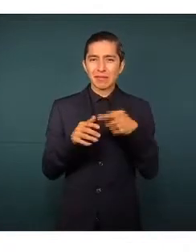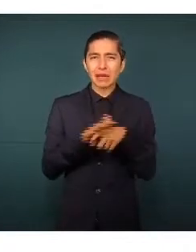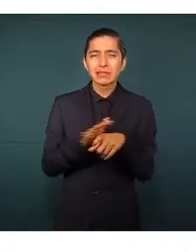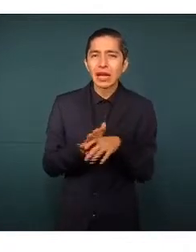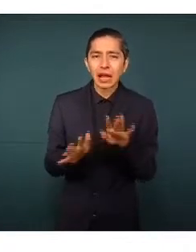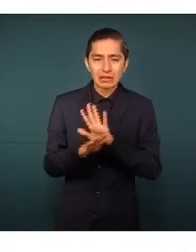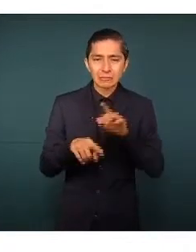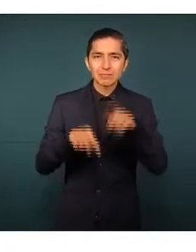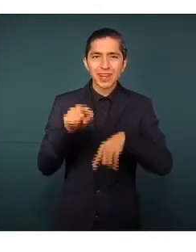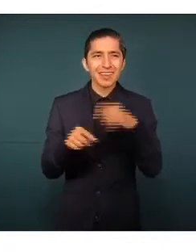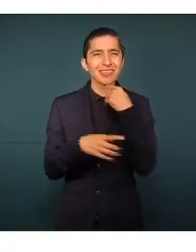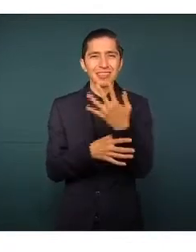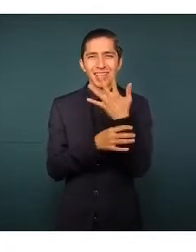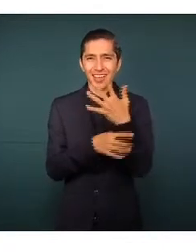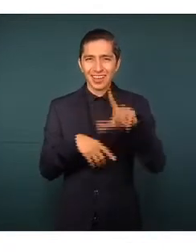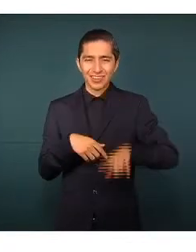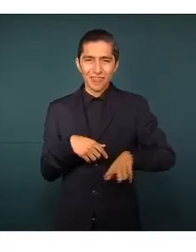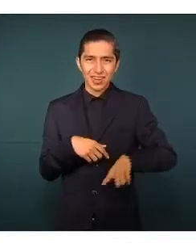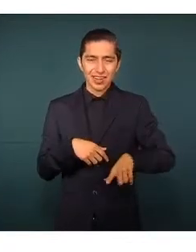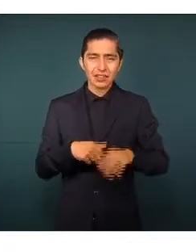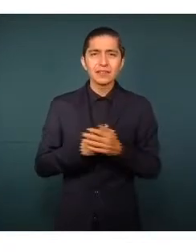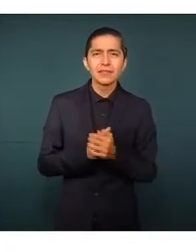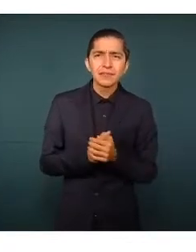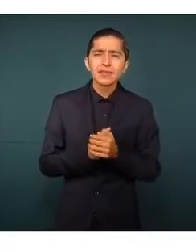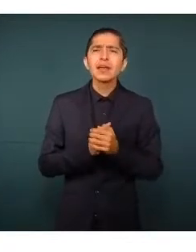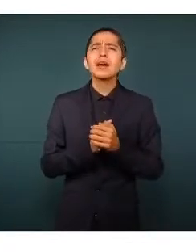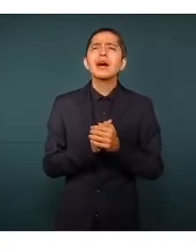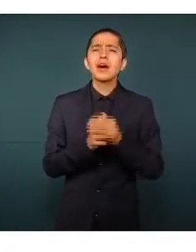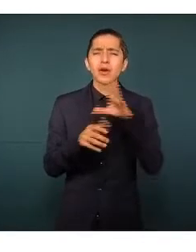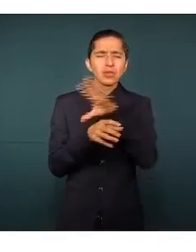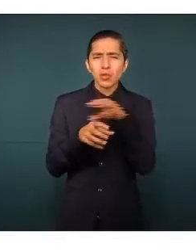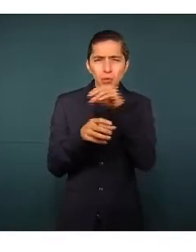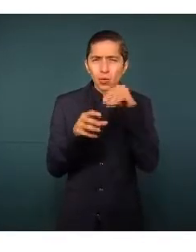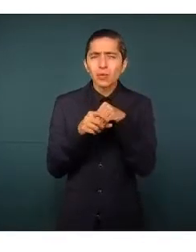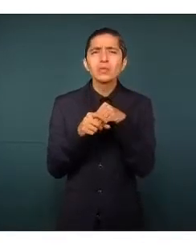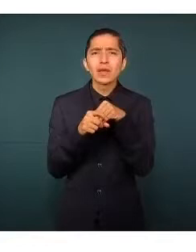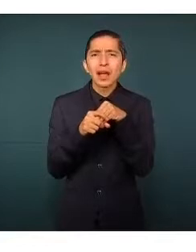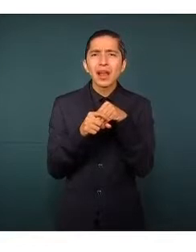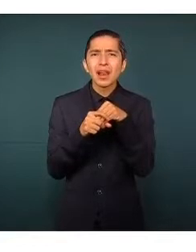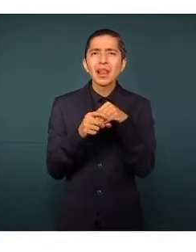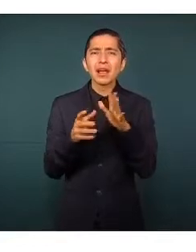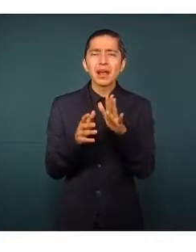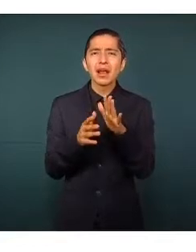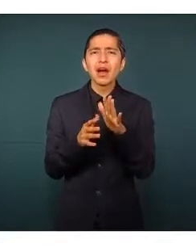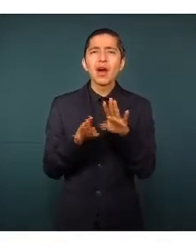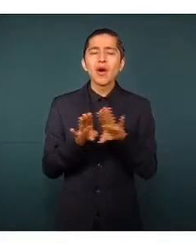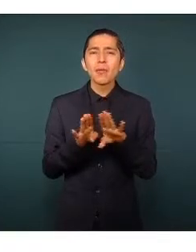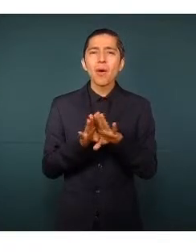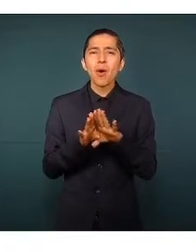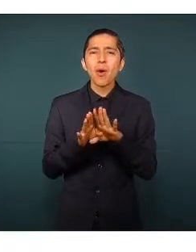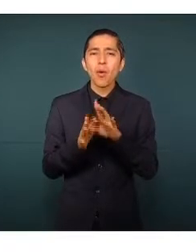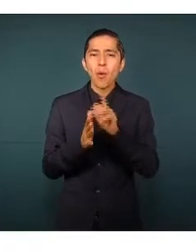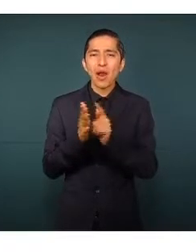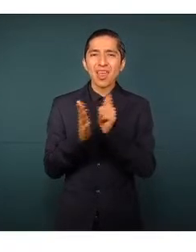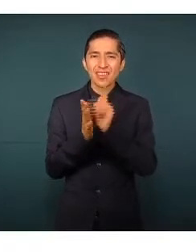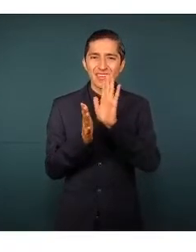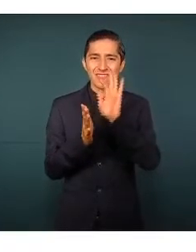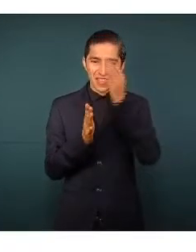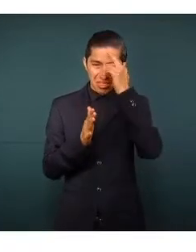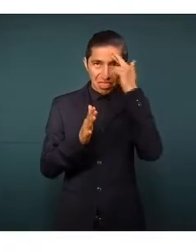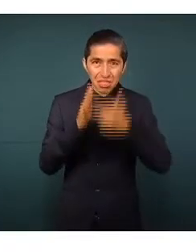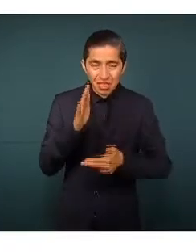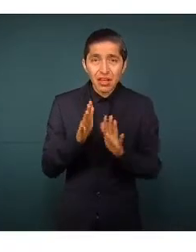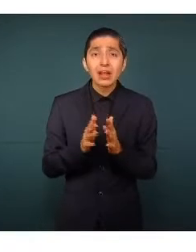anteriormente el señor gobernador. Considerando el total de delitos de impacto,